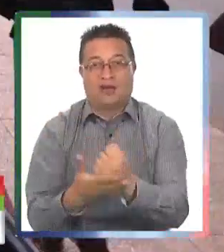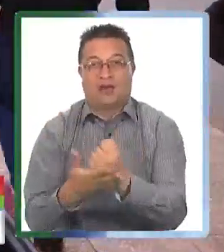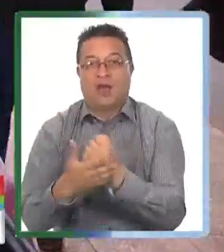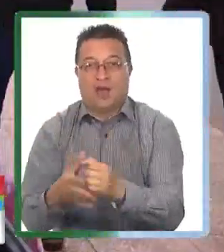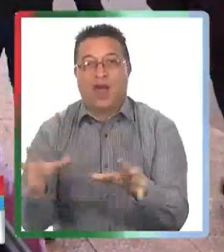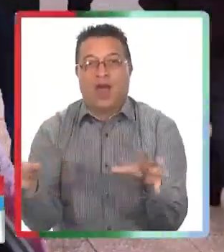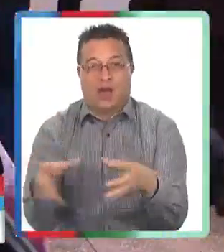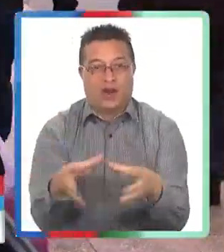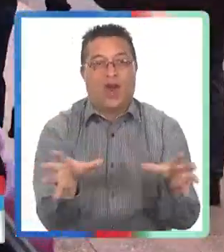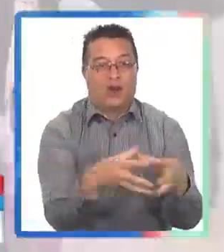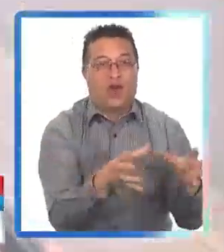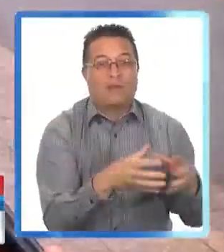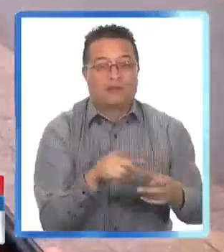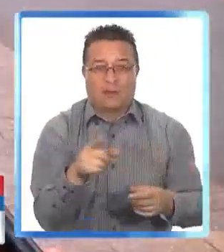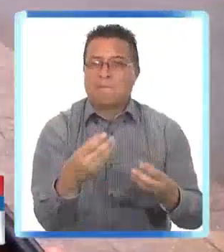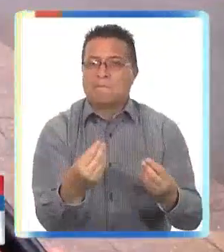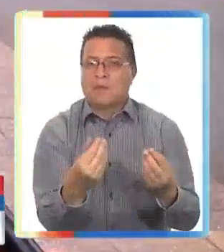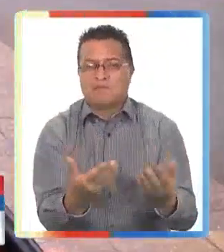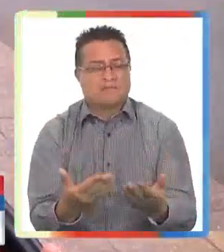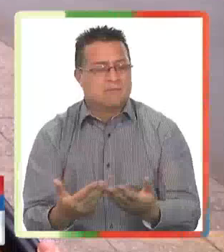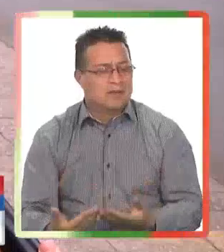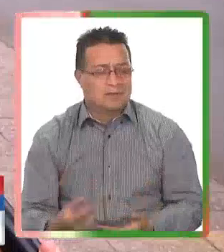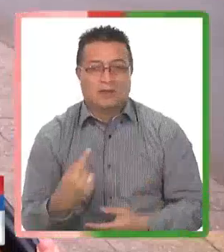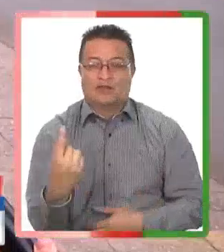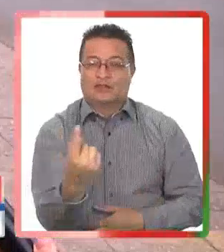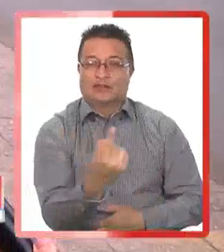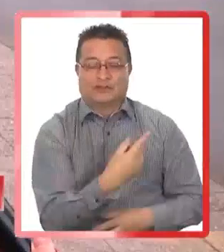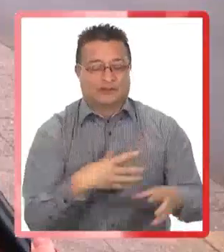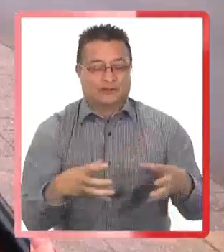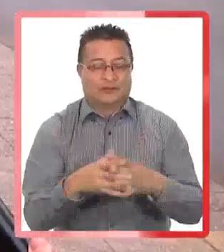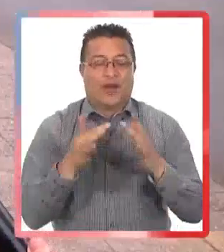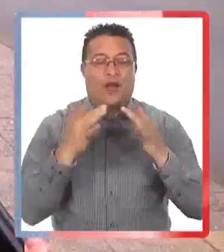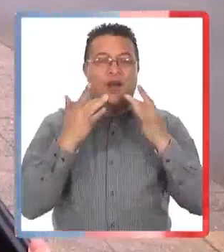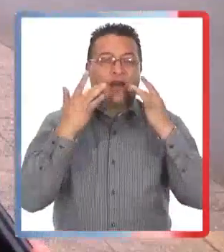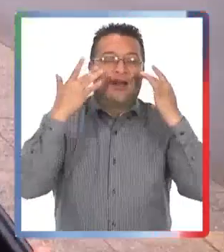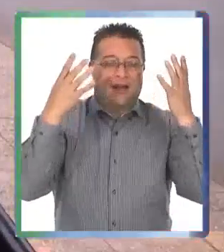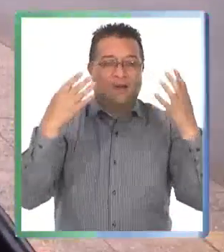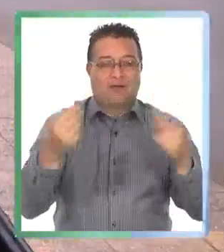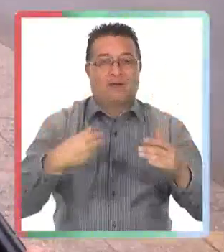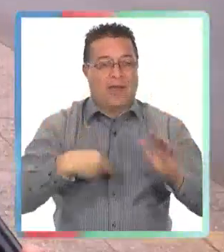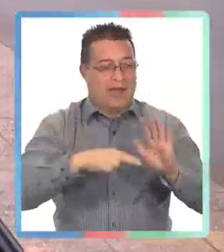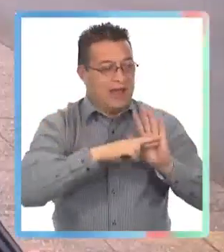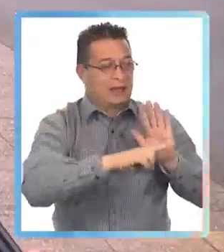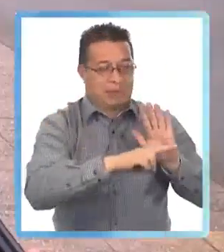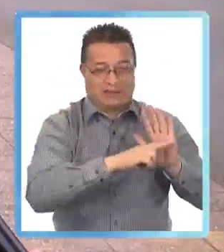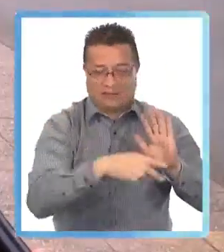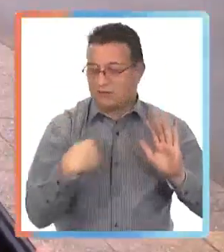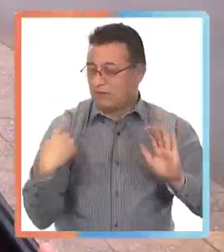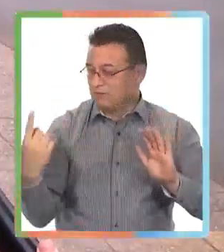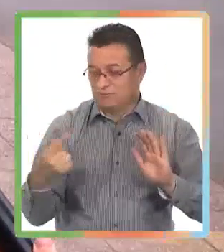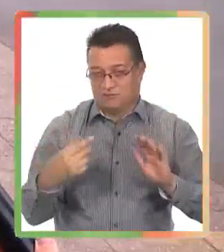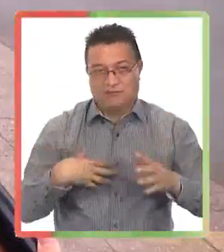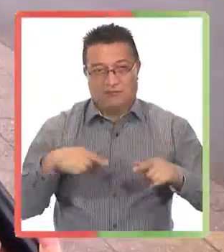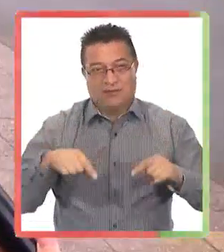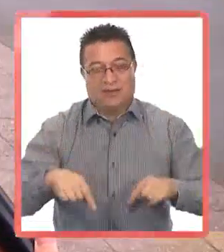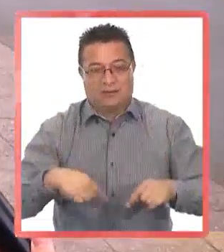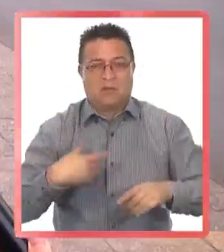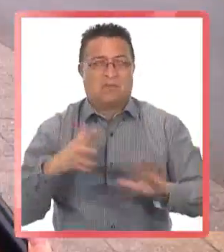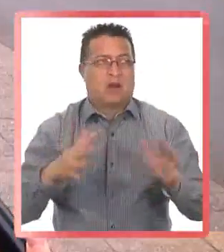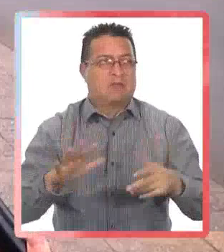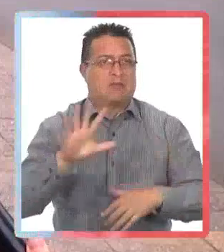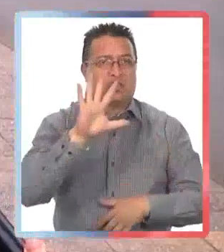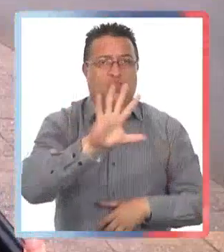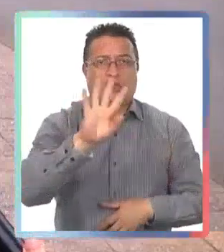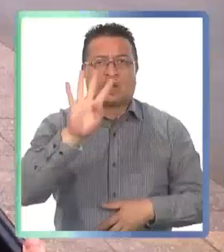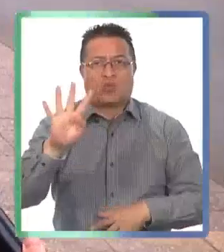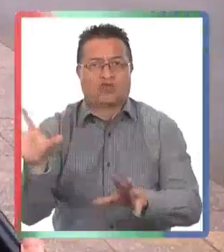ayudar a todas las agrupaciones. Esto es muy bienvenido y esperado para todas las organizaciones que representamos nosotros como UCAN, que